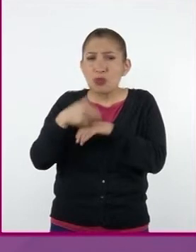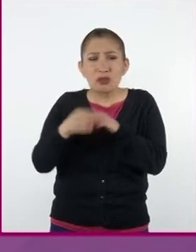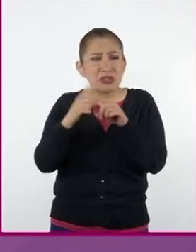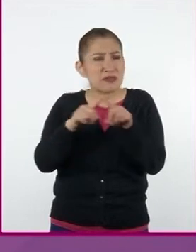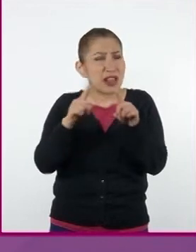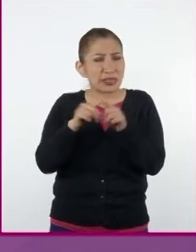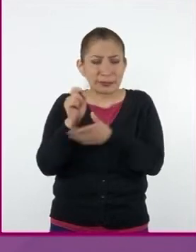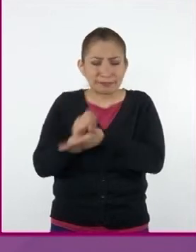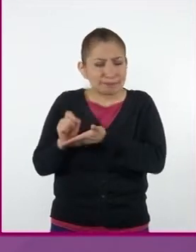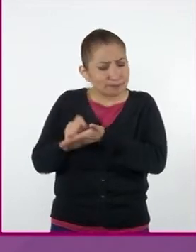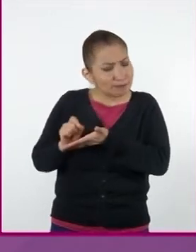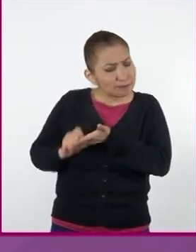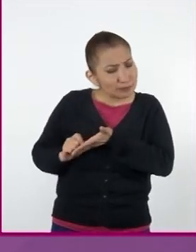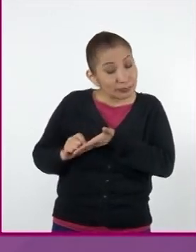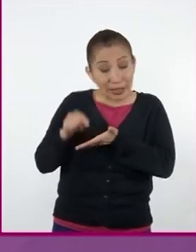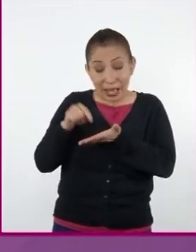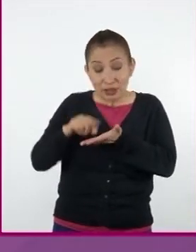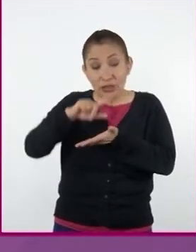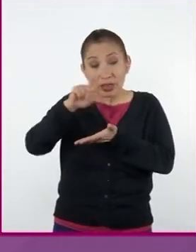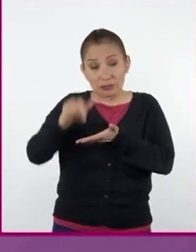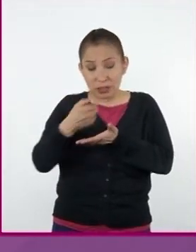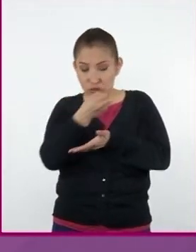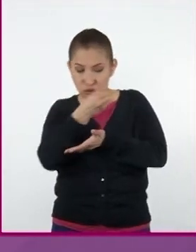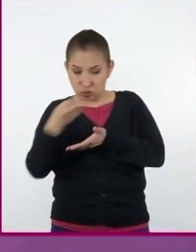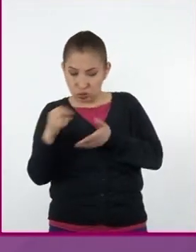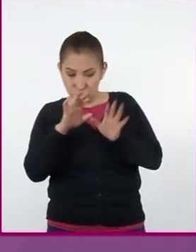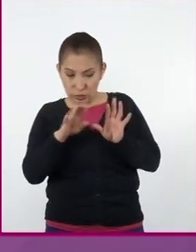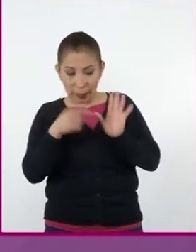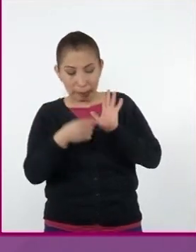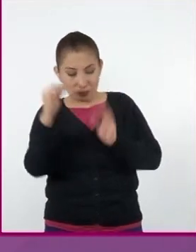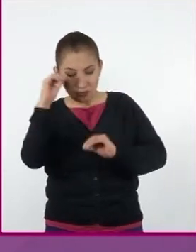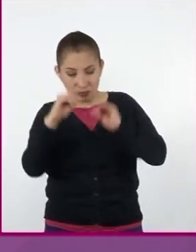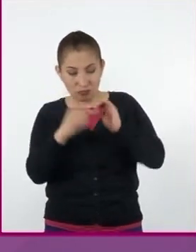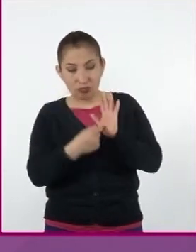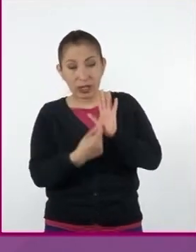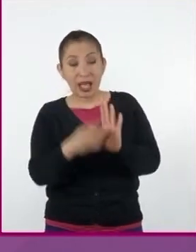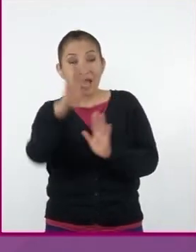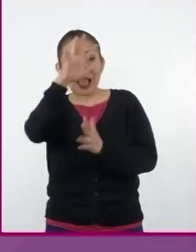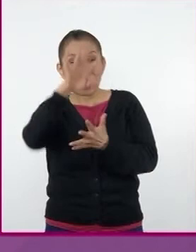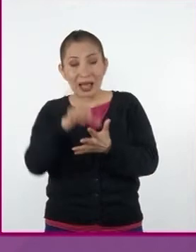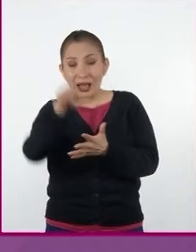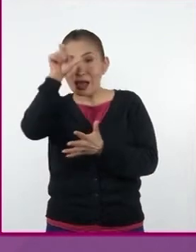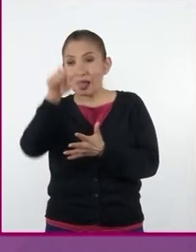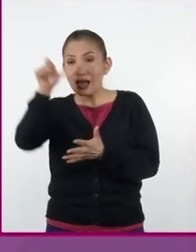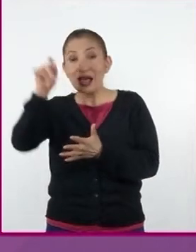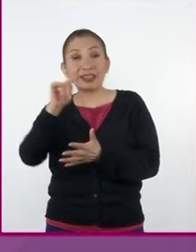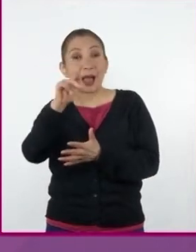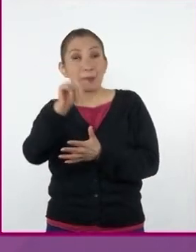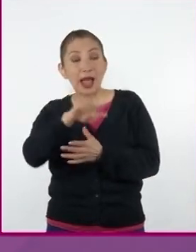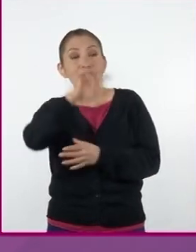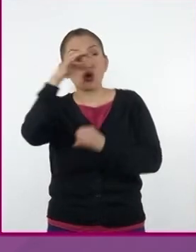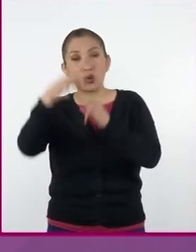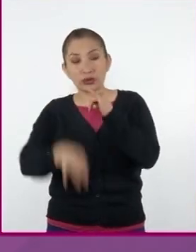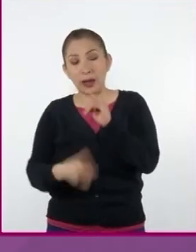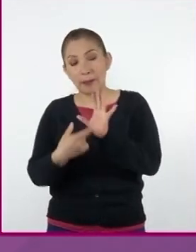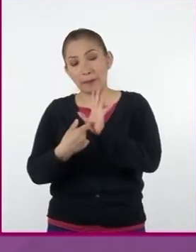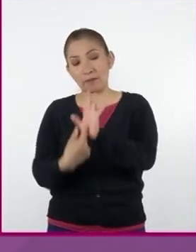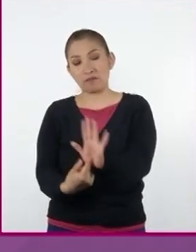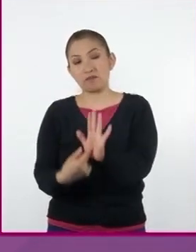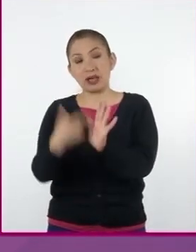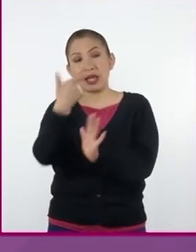datos. Estos luego los organiza y los muestra en una tabla y al final los presenta en